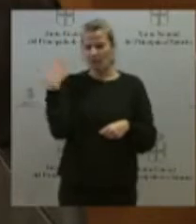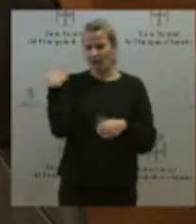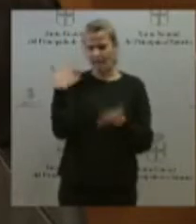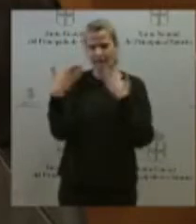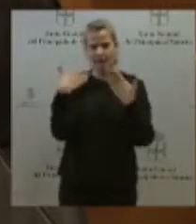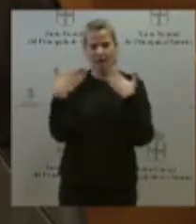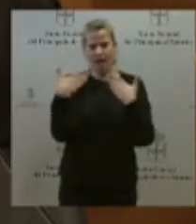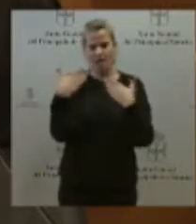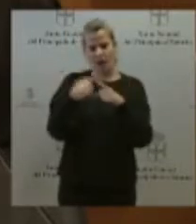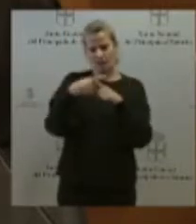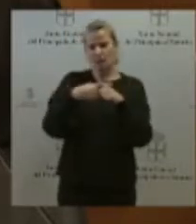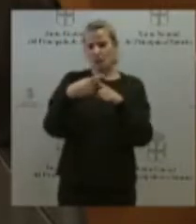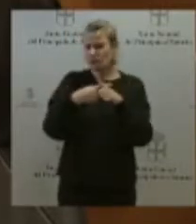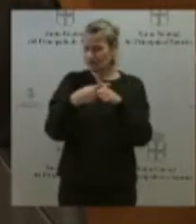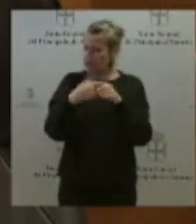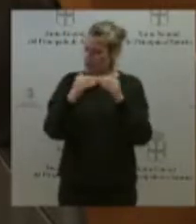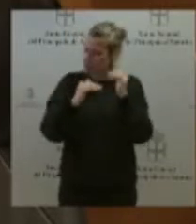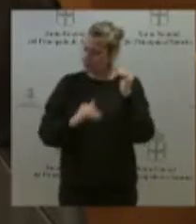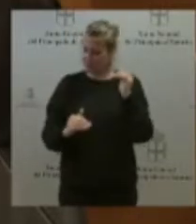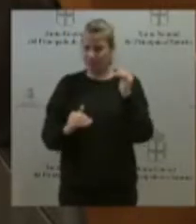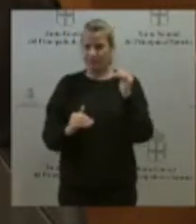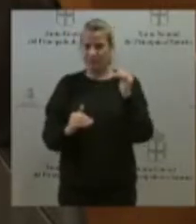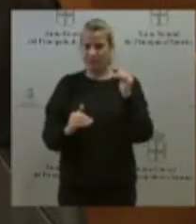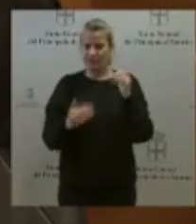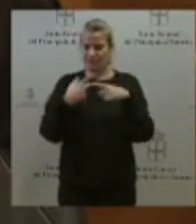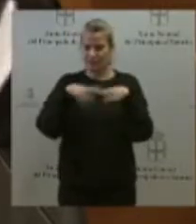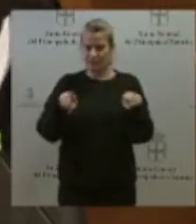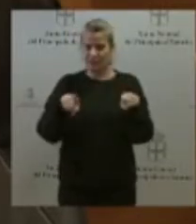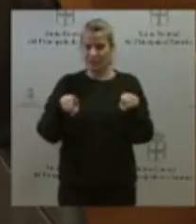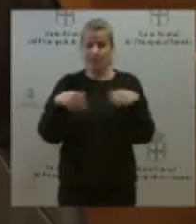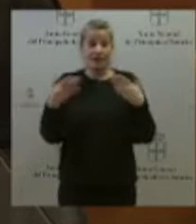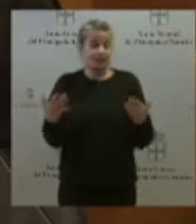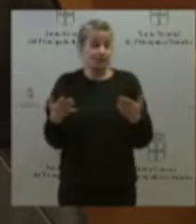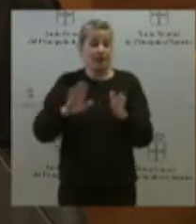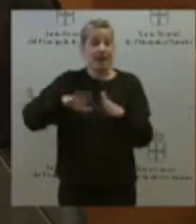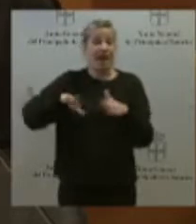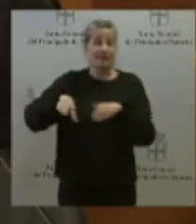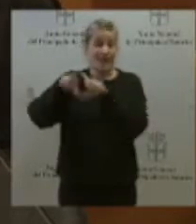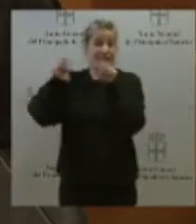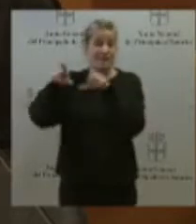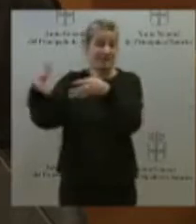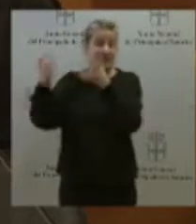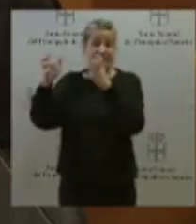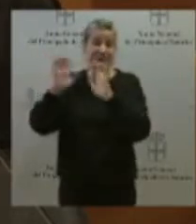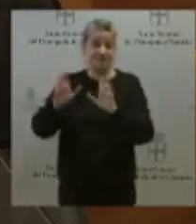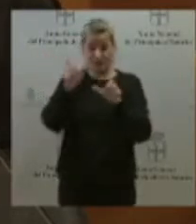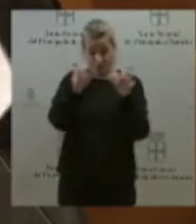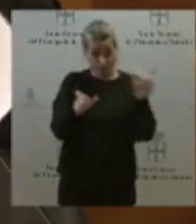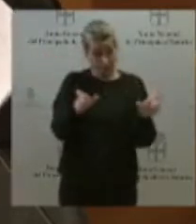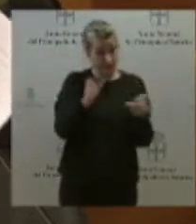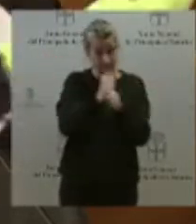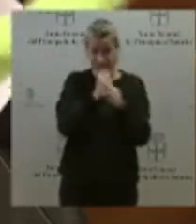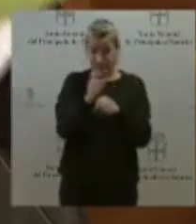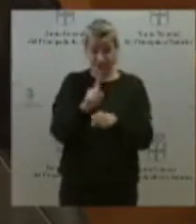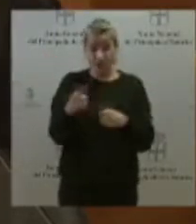que estuvieron, evidentemente eso era dinero que se quedaba a la empresa. Y la pregunta que yo me hacía es si esto sucede en el lugar con más cámaras, con